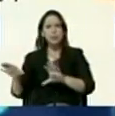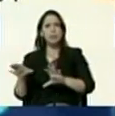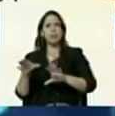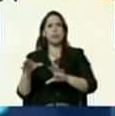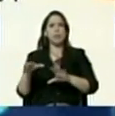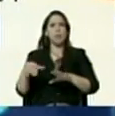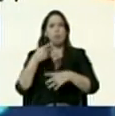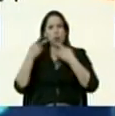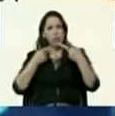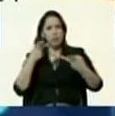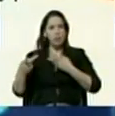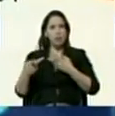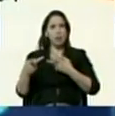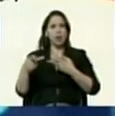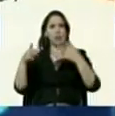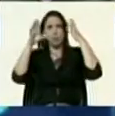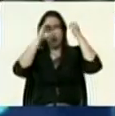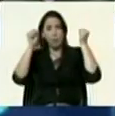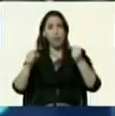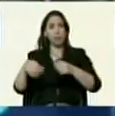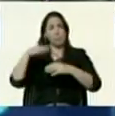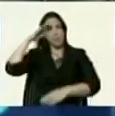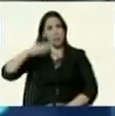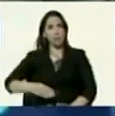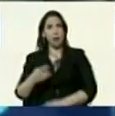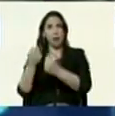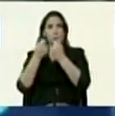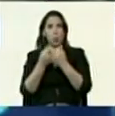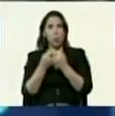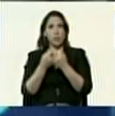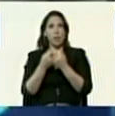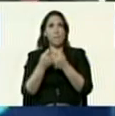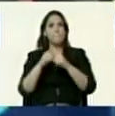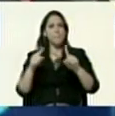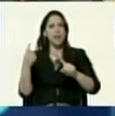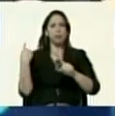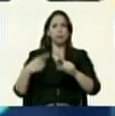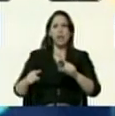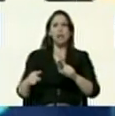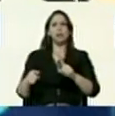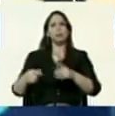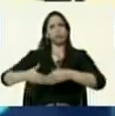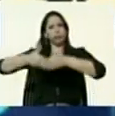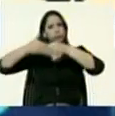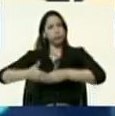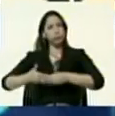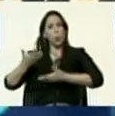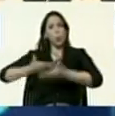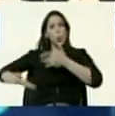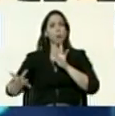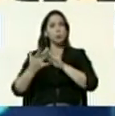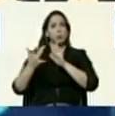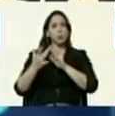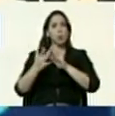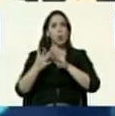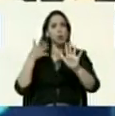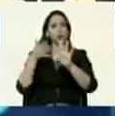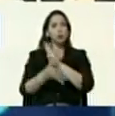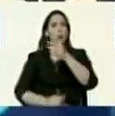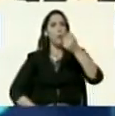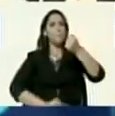militares, económicas, pero tienden sus manos a la cooperación sobre la base del